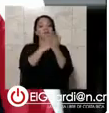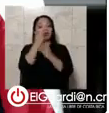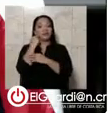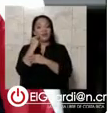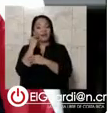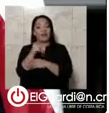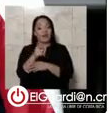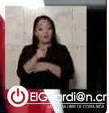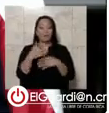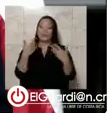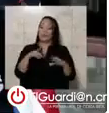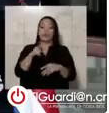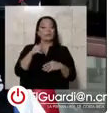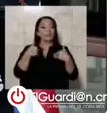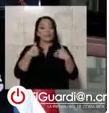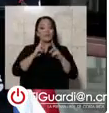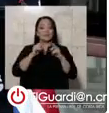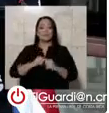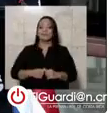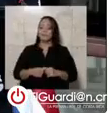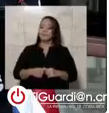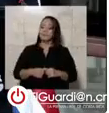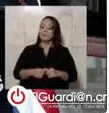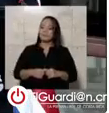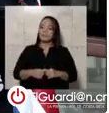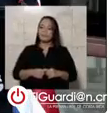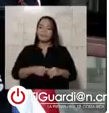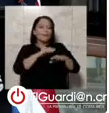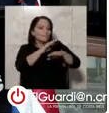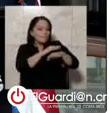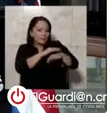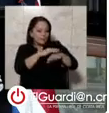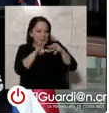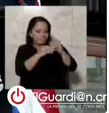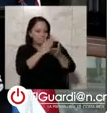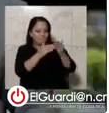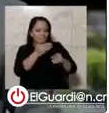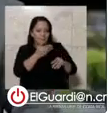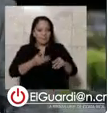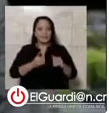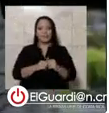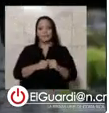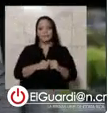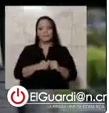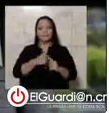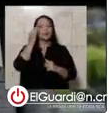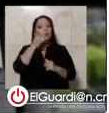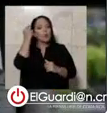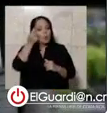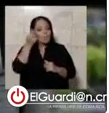feliz. Muchas gracias. Sí, tal vez, si me permite agregar algo, señor presidente, creo que el gobierno